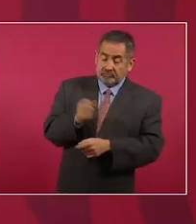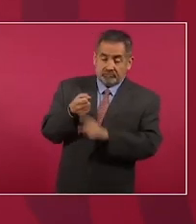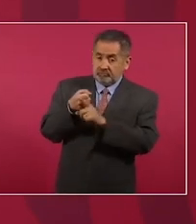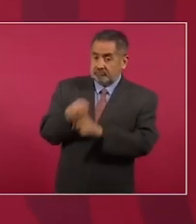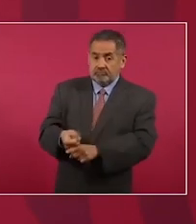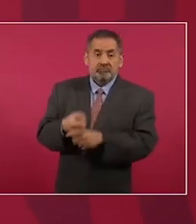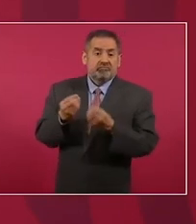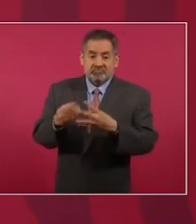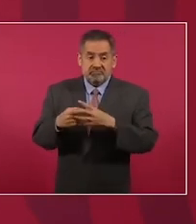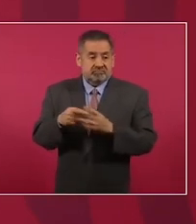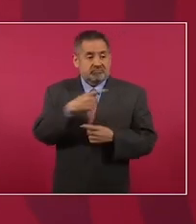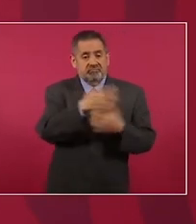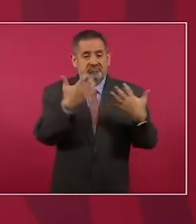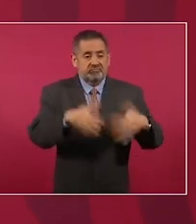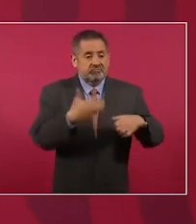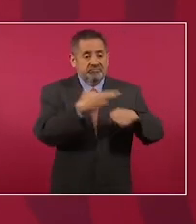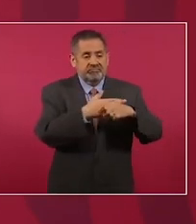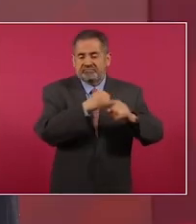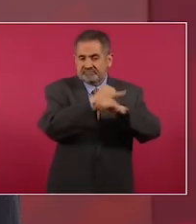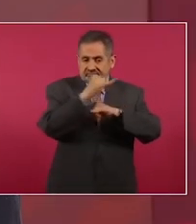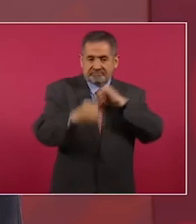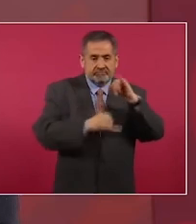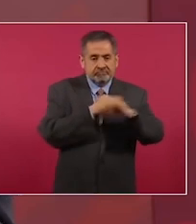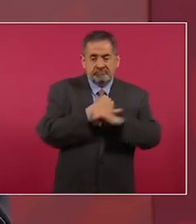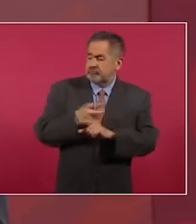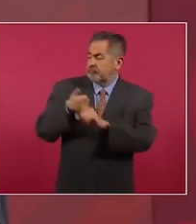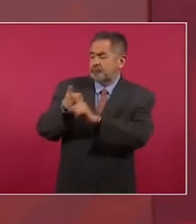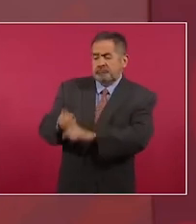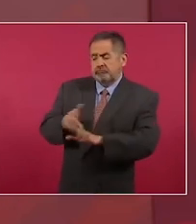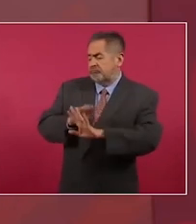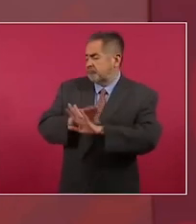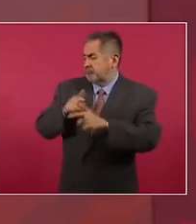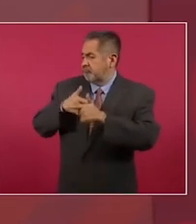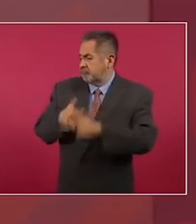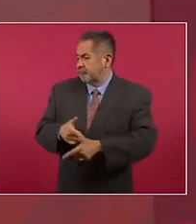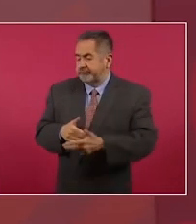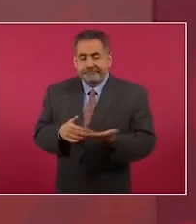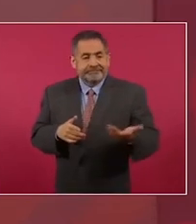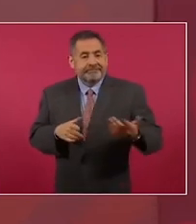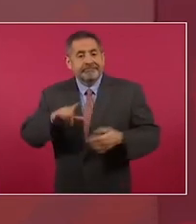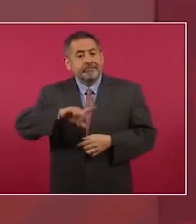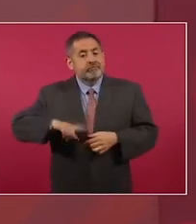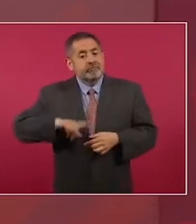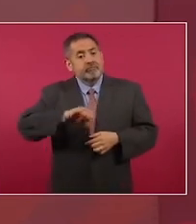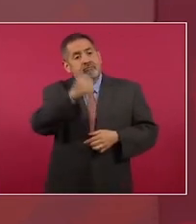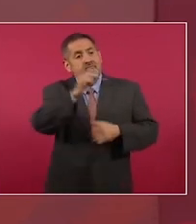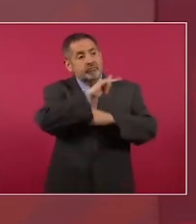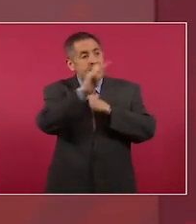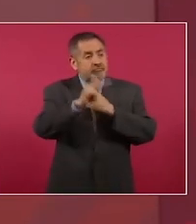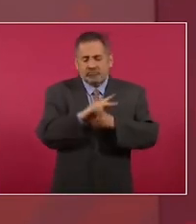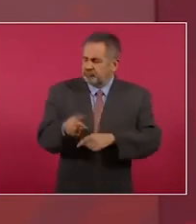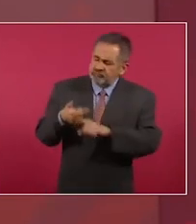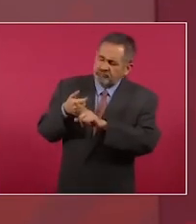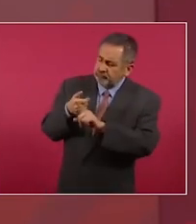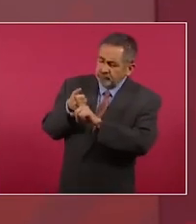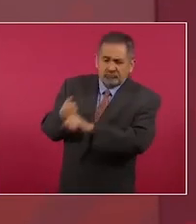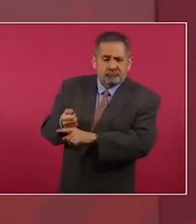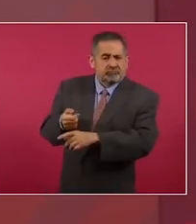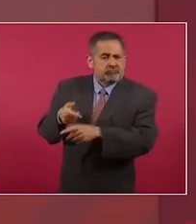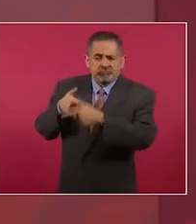de las empresas extranjeras, de los gobiernos extranjeros. Lo vemos con